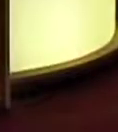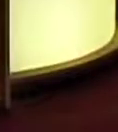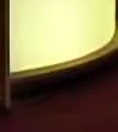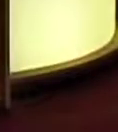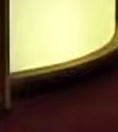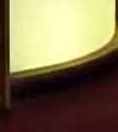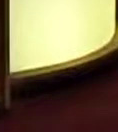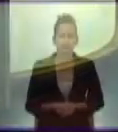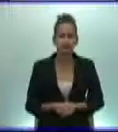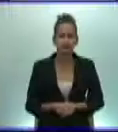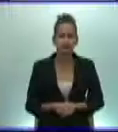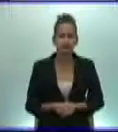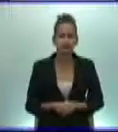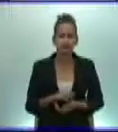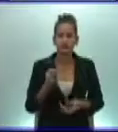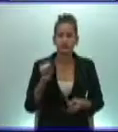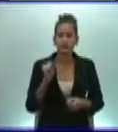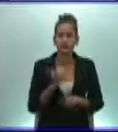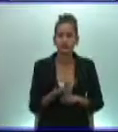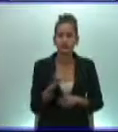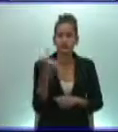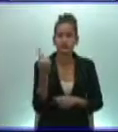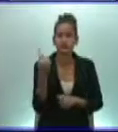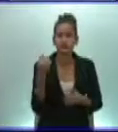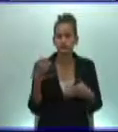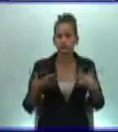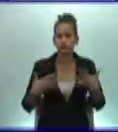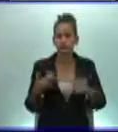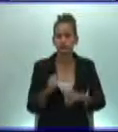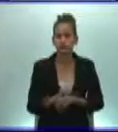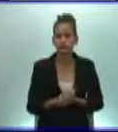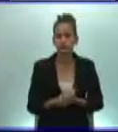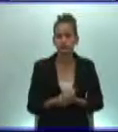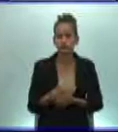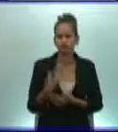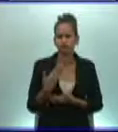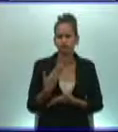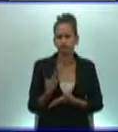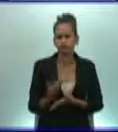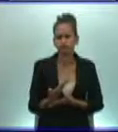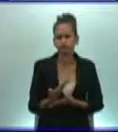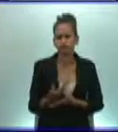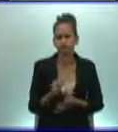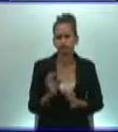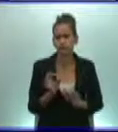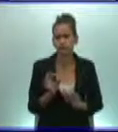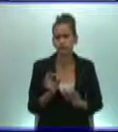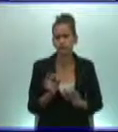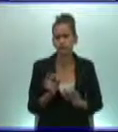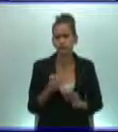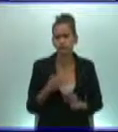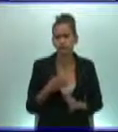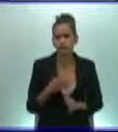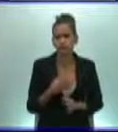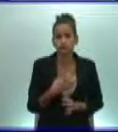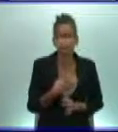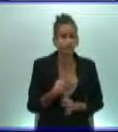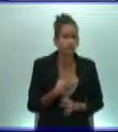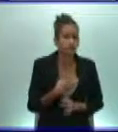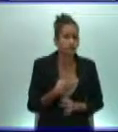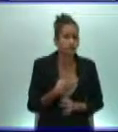Para comenzar con la primera actividad, les propongo que siempre tengan muy activo